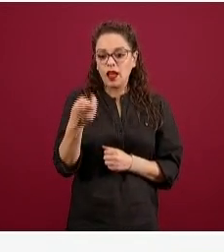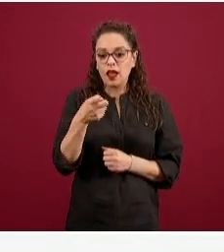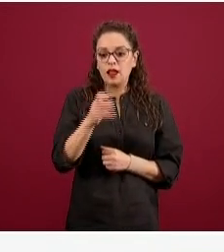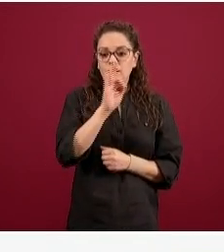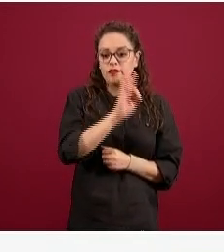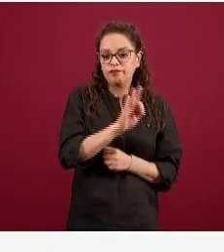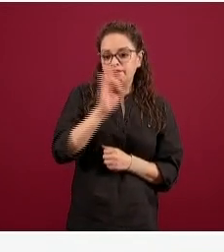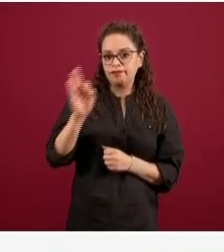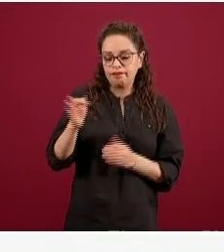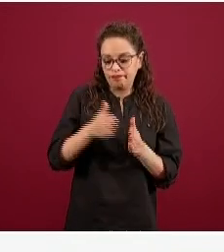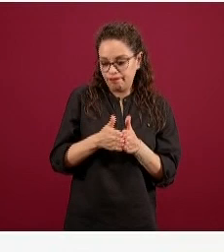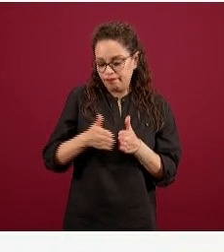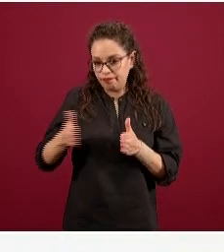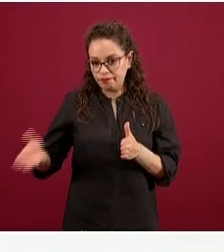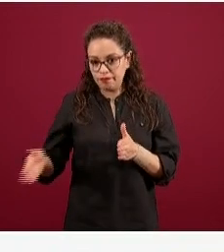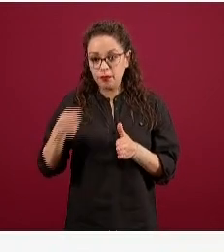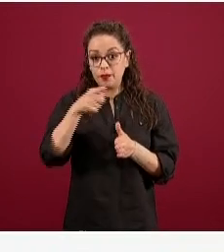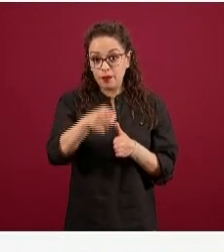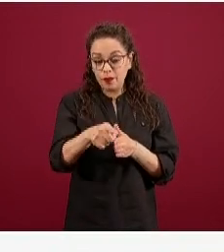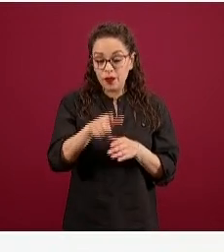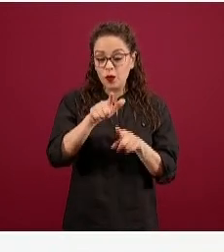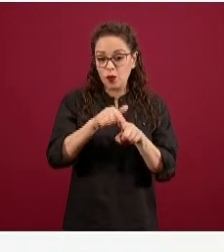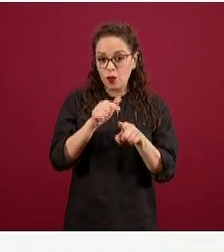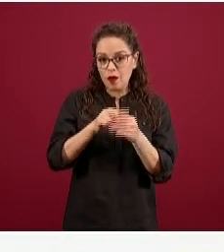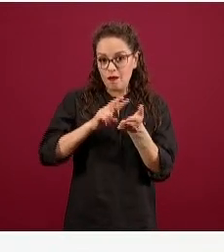en la zona verde.